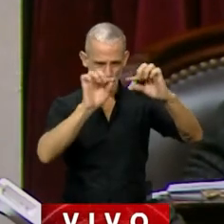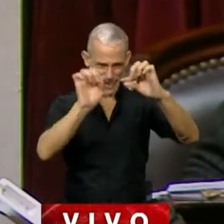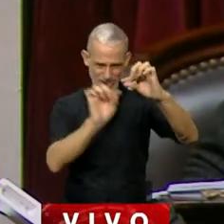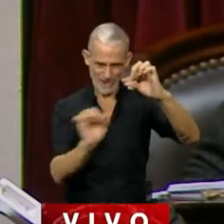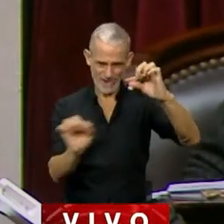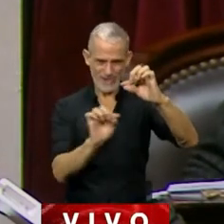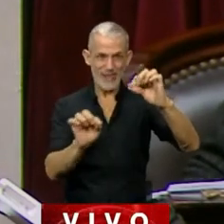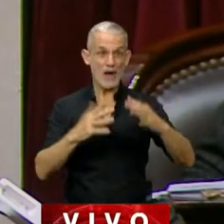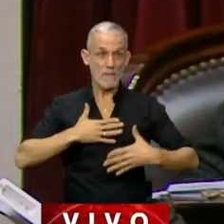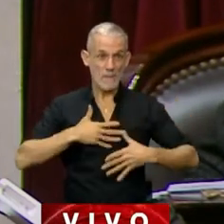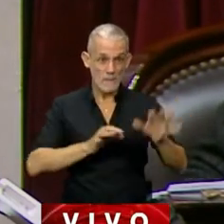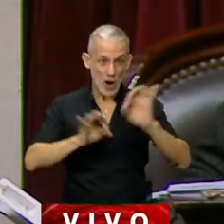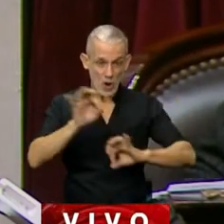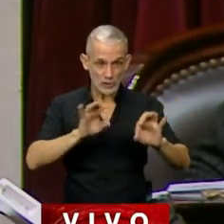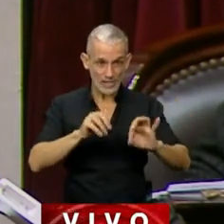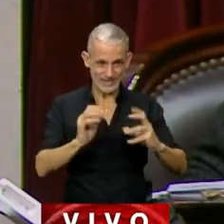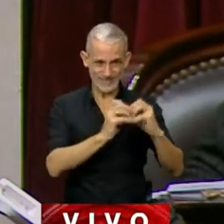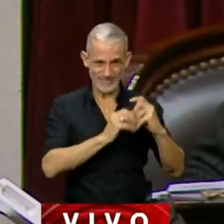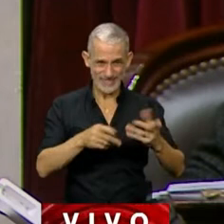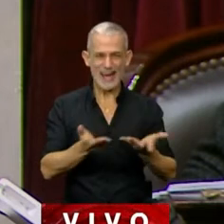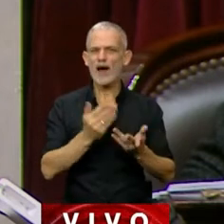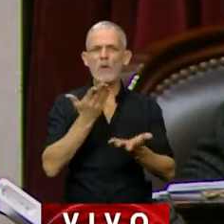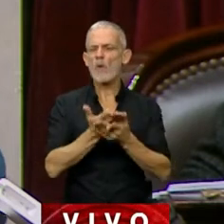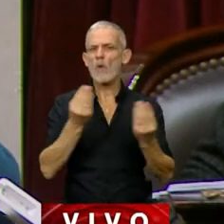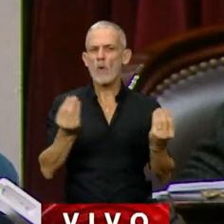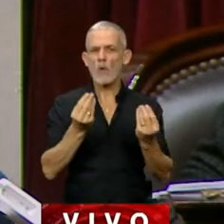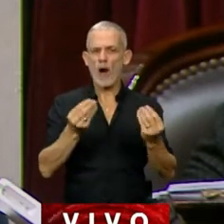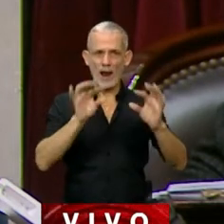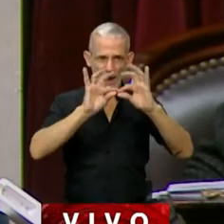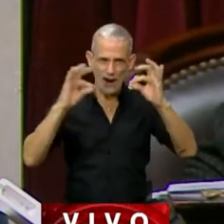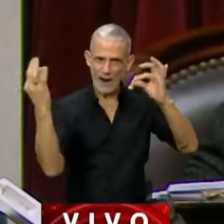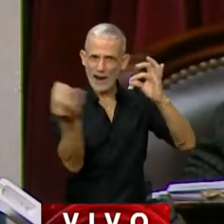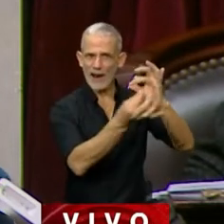reserva que estamos tratando propone